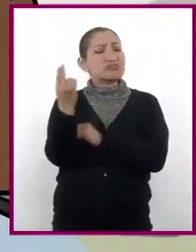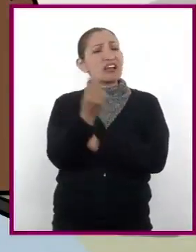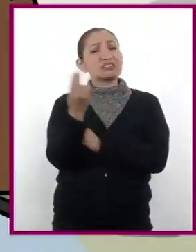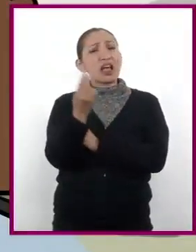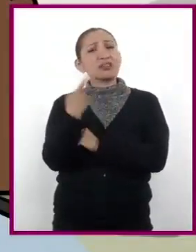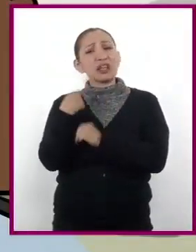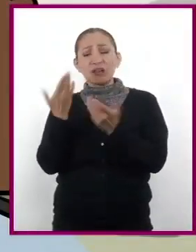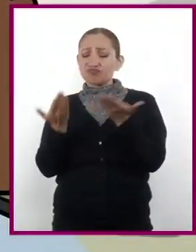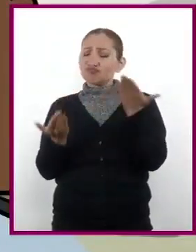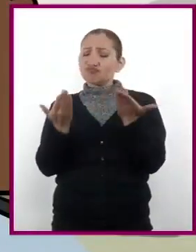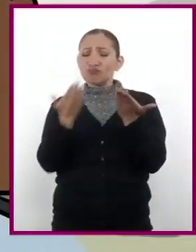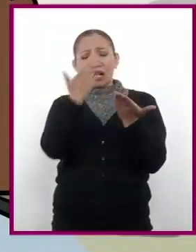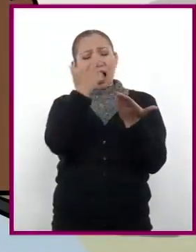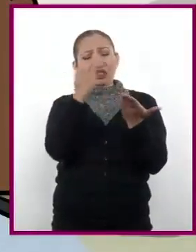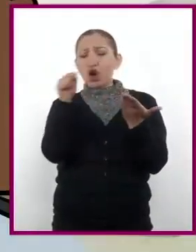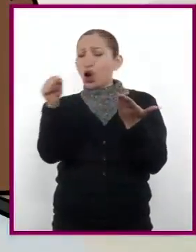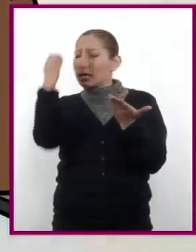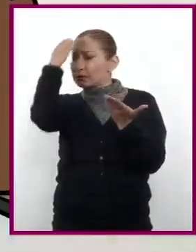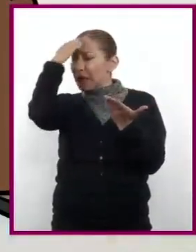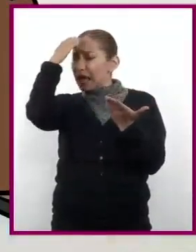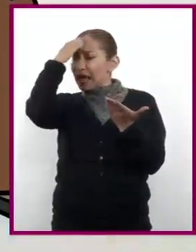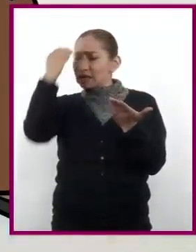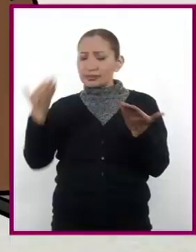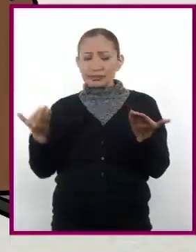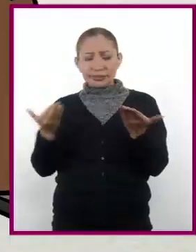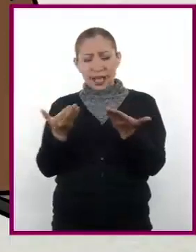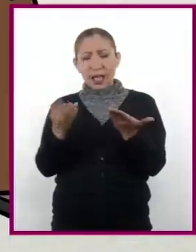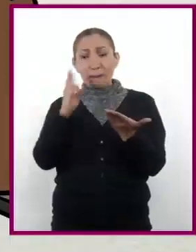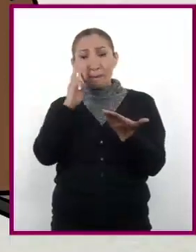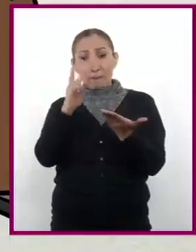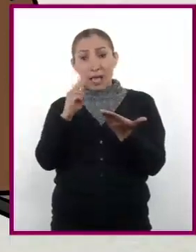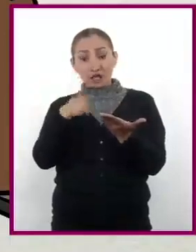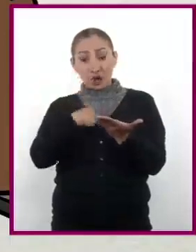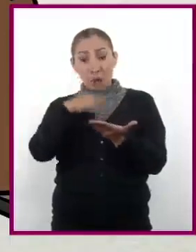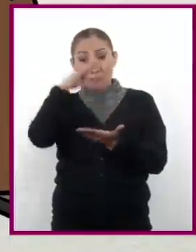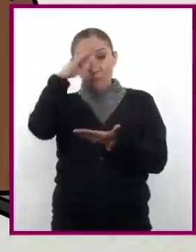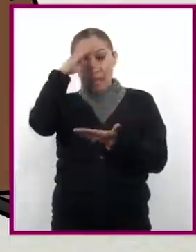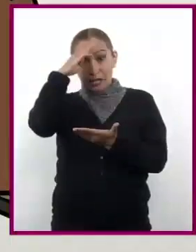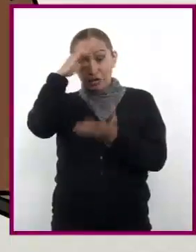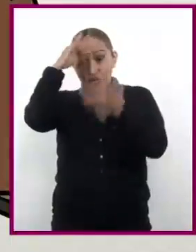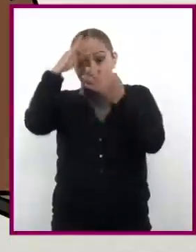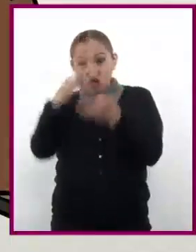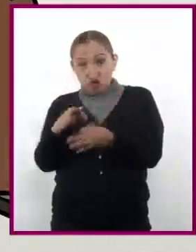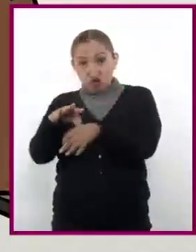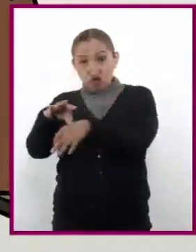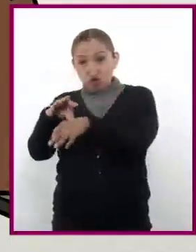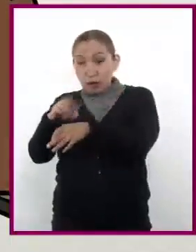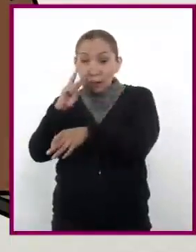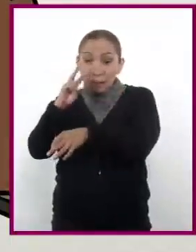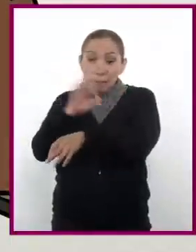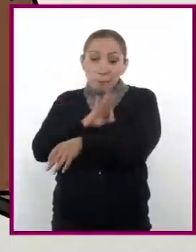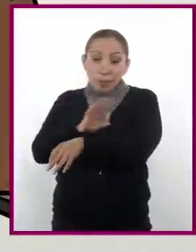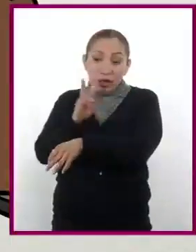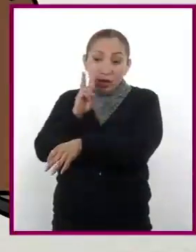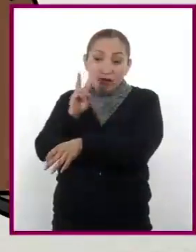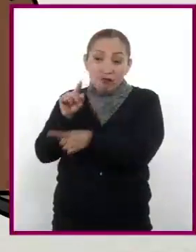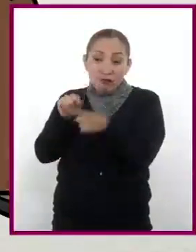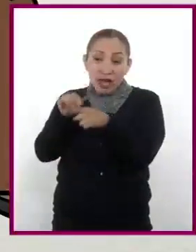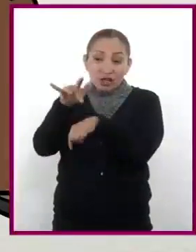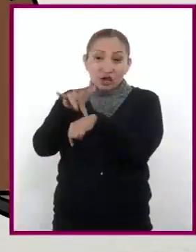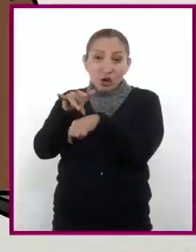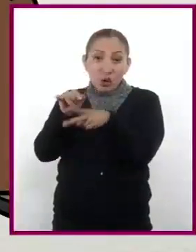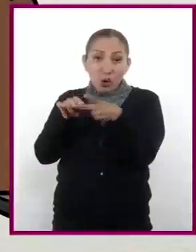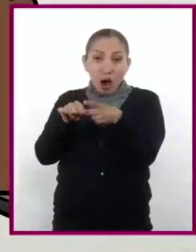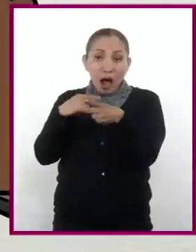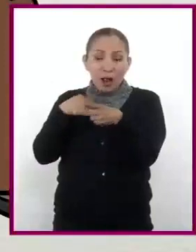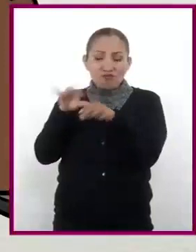necesario contrastar la razón con la experiencia, ver si lo que pensamos concuerda con lo que podemos ver,